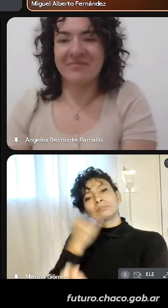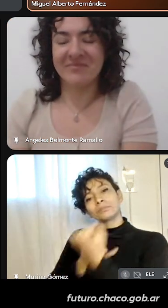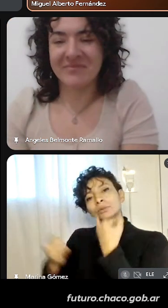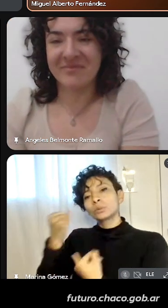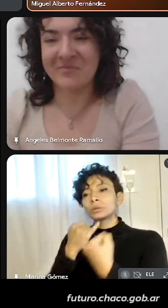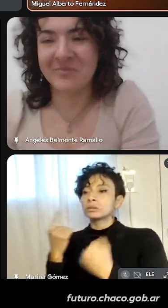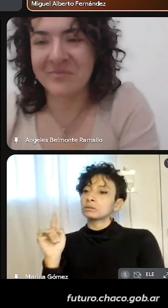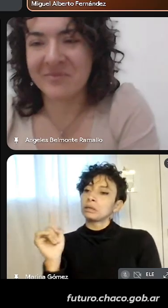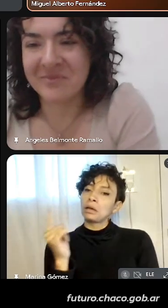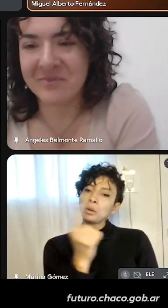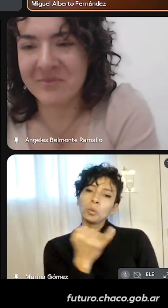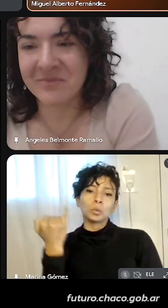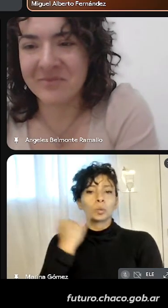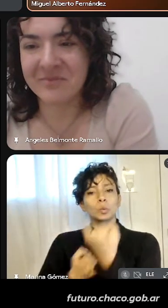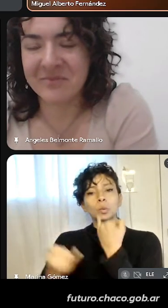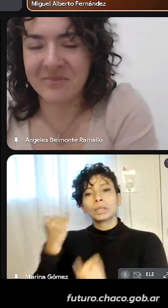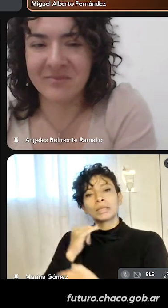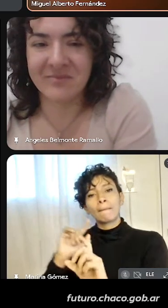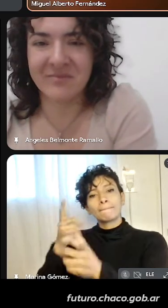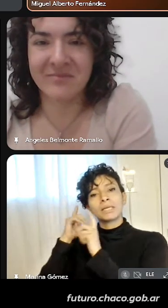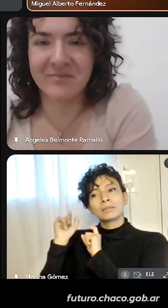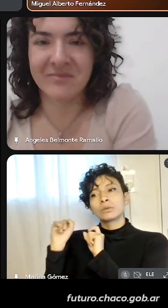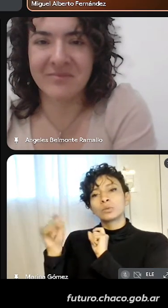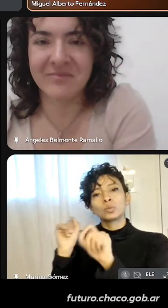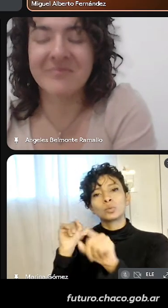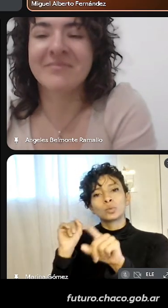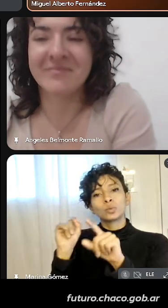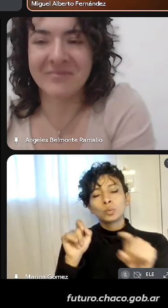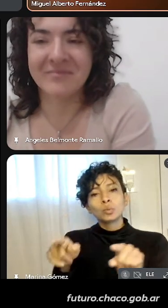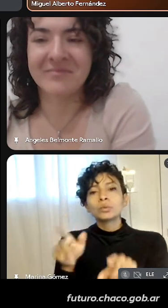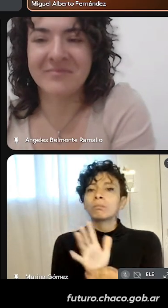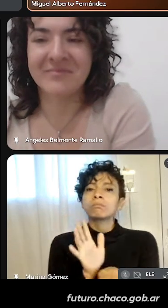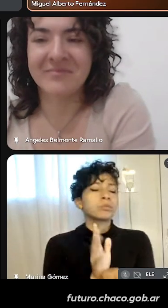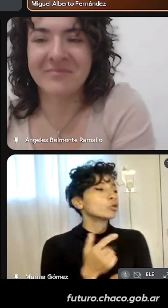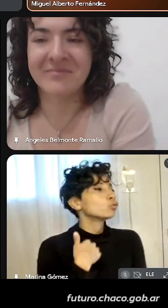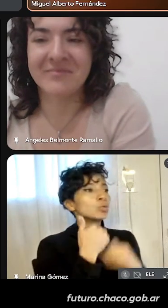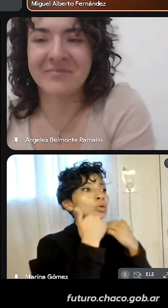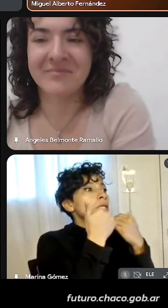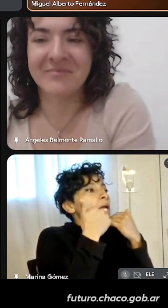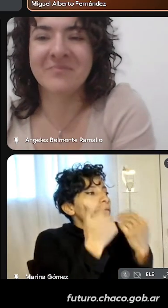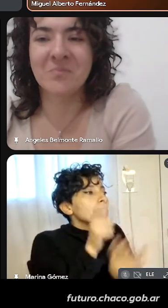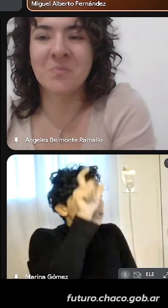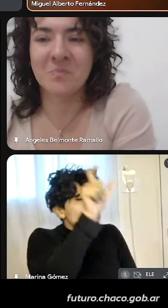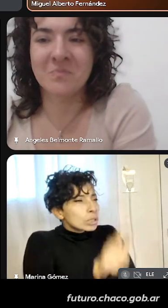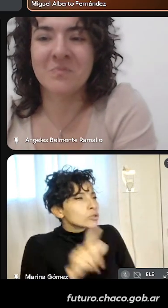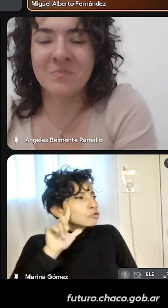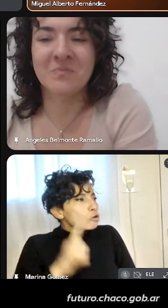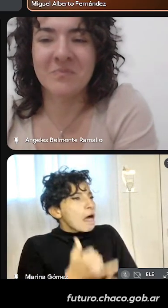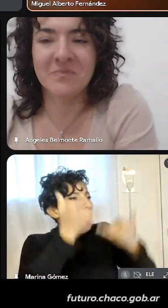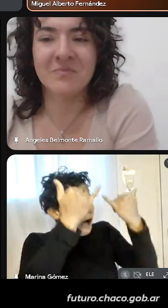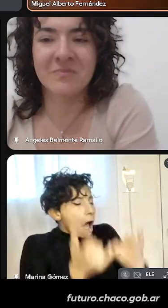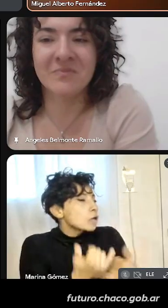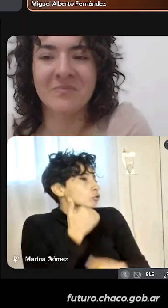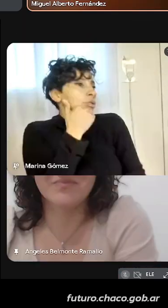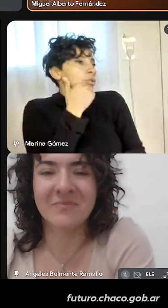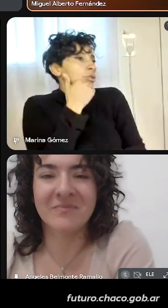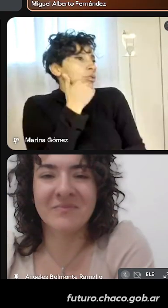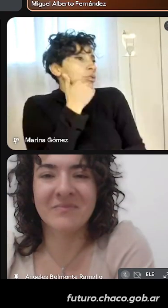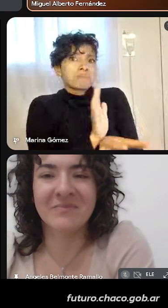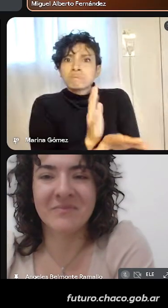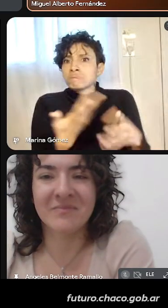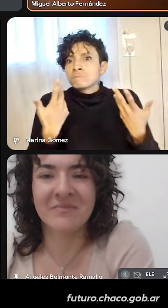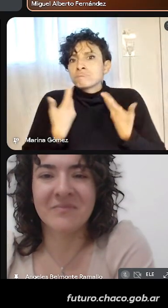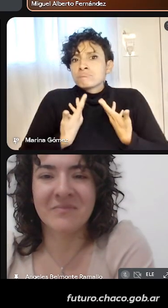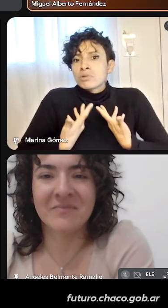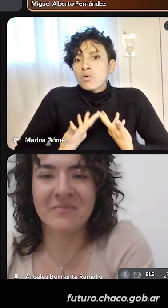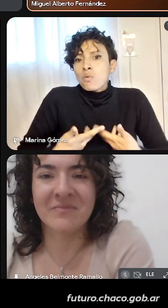uno, como que no sabían que existían las personas sordas. Eran unas personas normales y